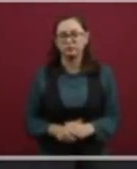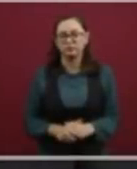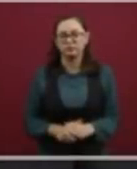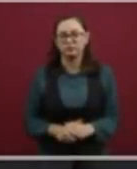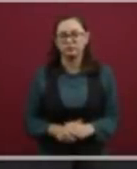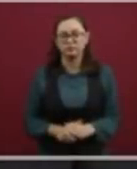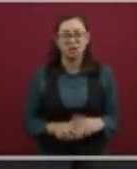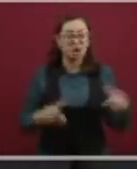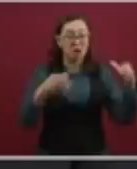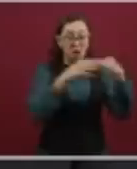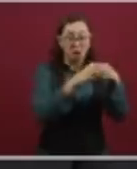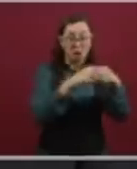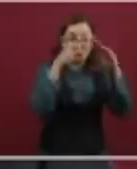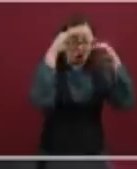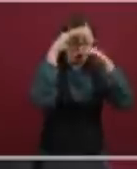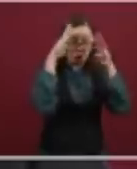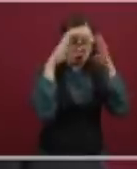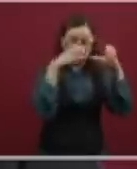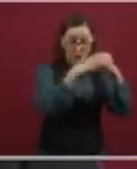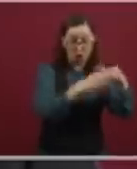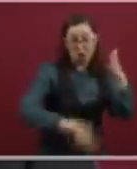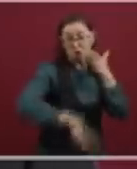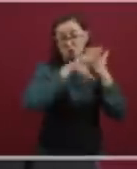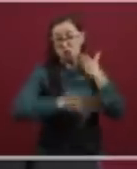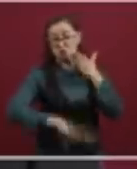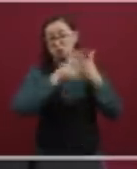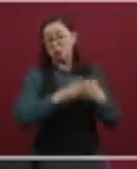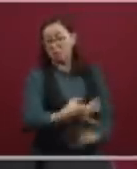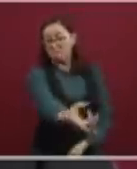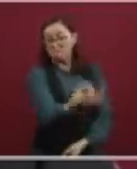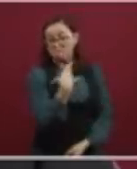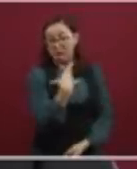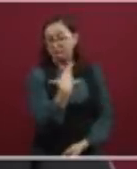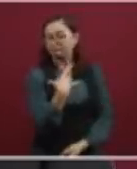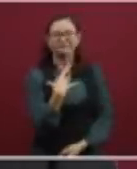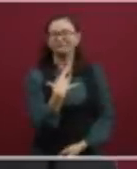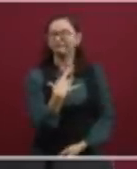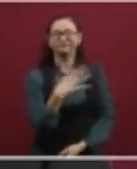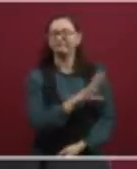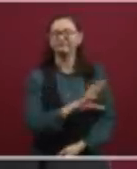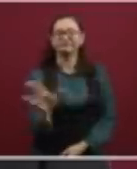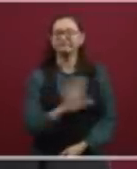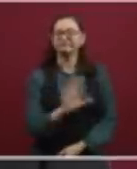con nosotros en este aspecto, porque a diferencia